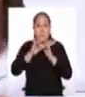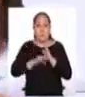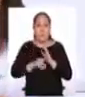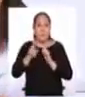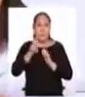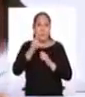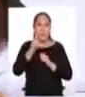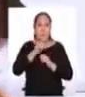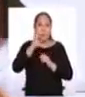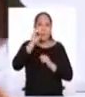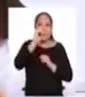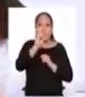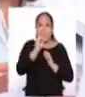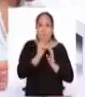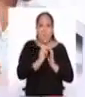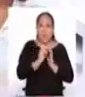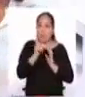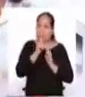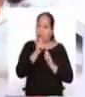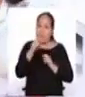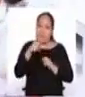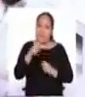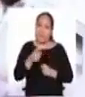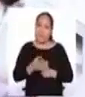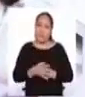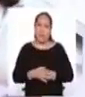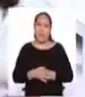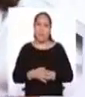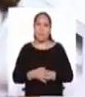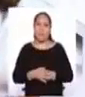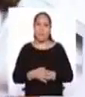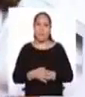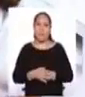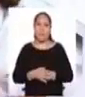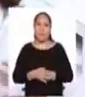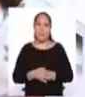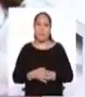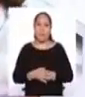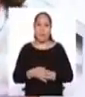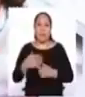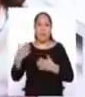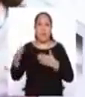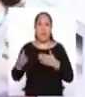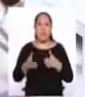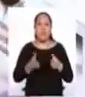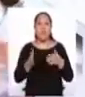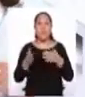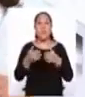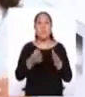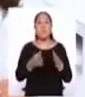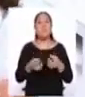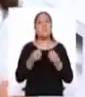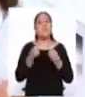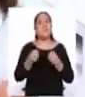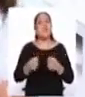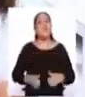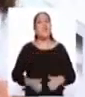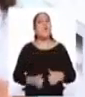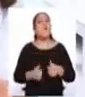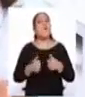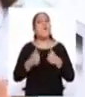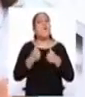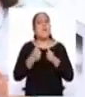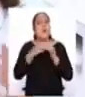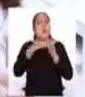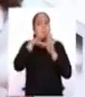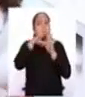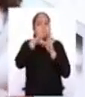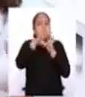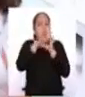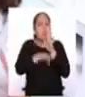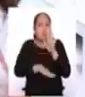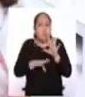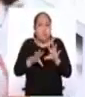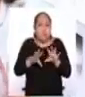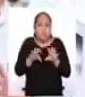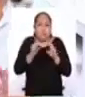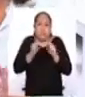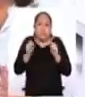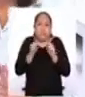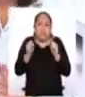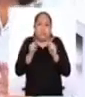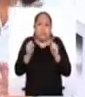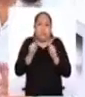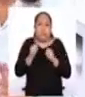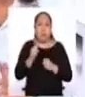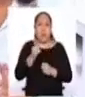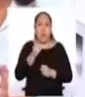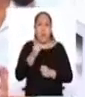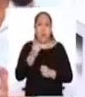0 grados como el agua pura. ¿Y los peces del mar cómo pueden vivir a temperaturas bajo cero? Algunas